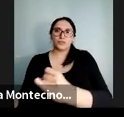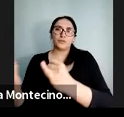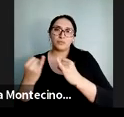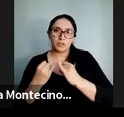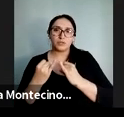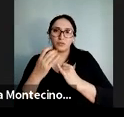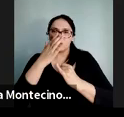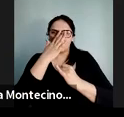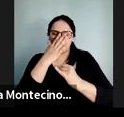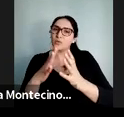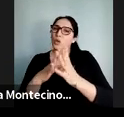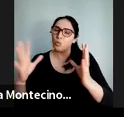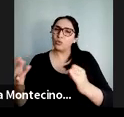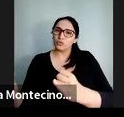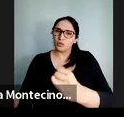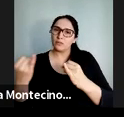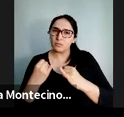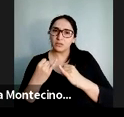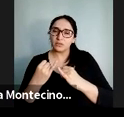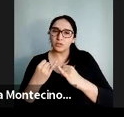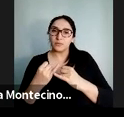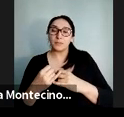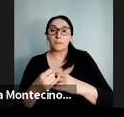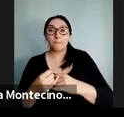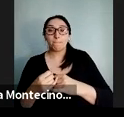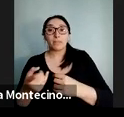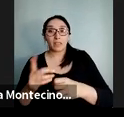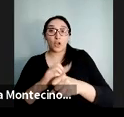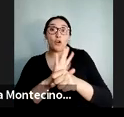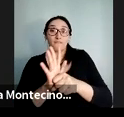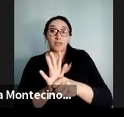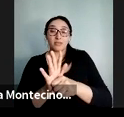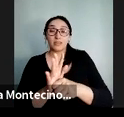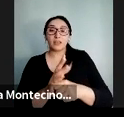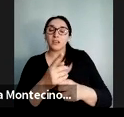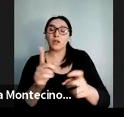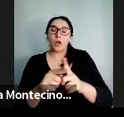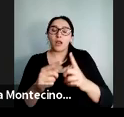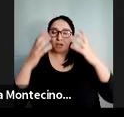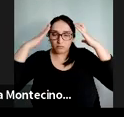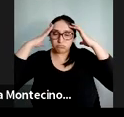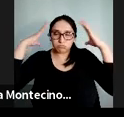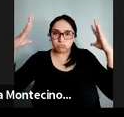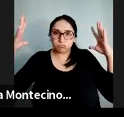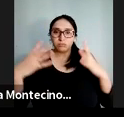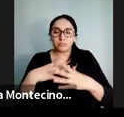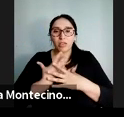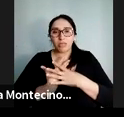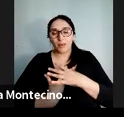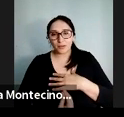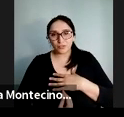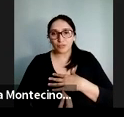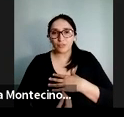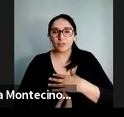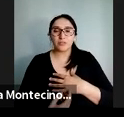visto mucho en periodo de COVID, que es también un factor que nos abruma y que nos puede deprimir. Lo